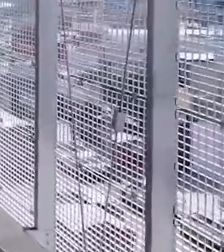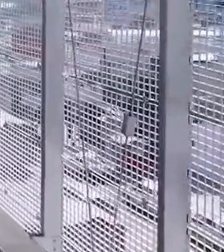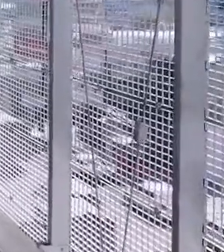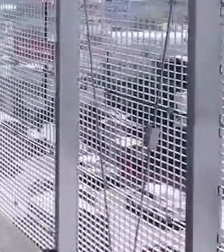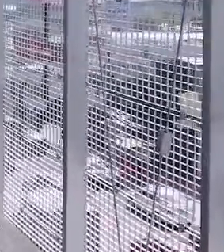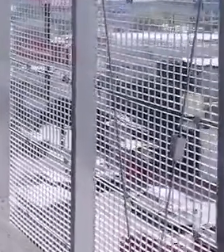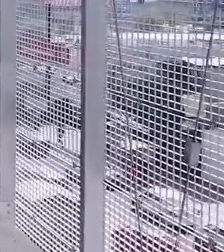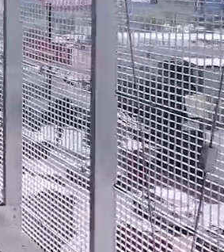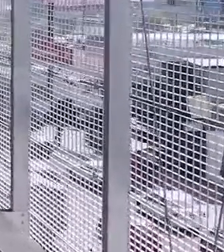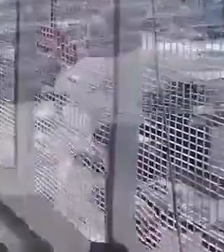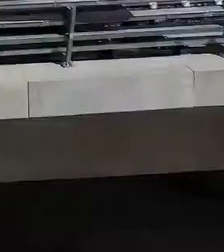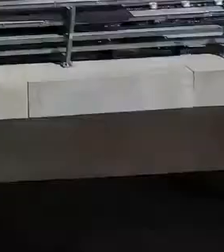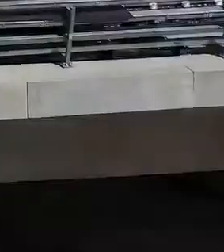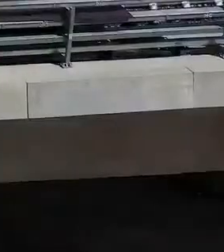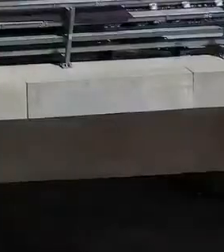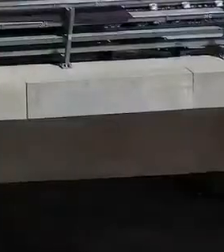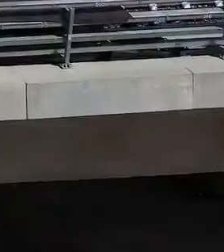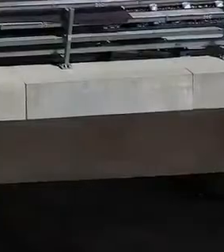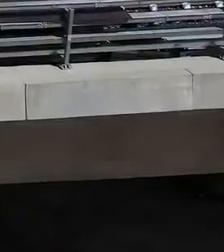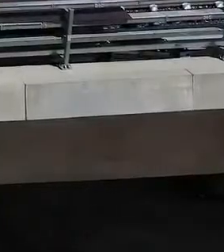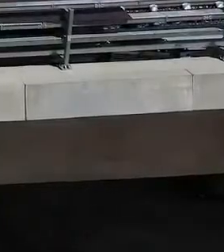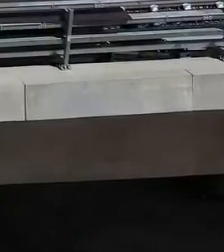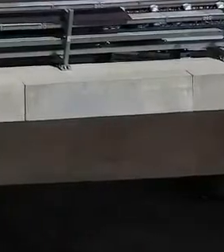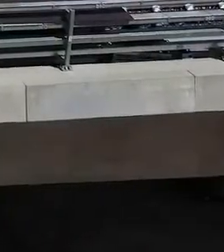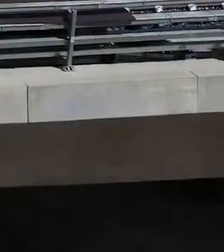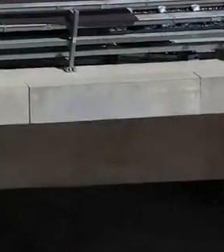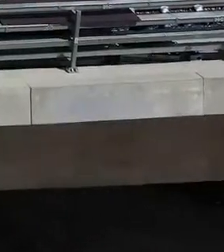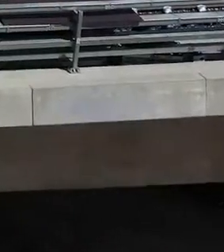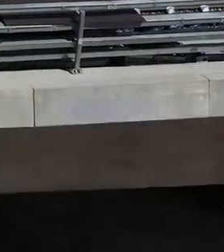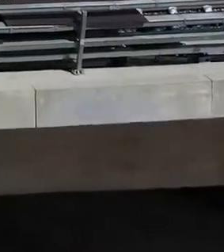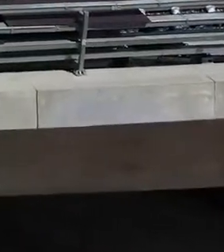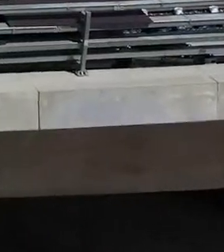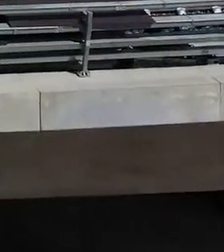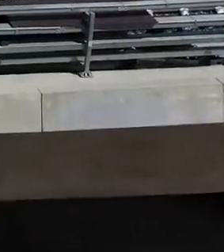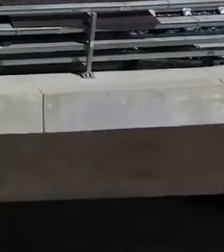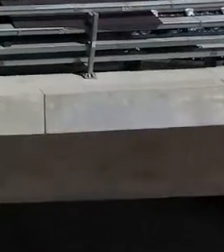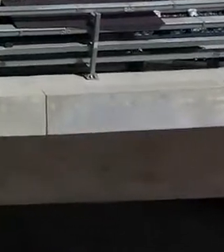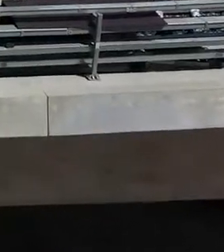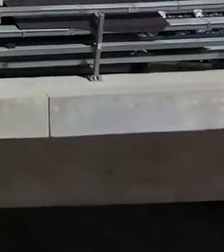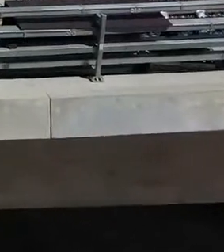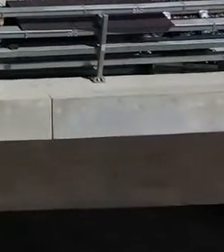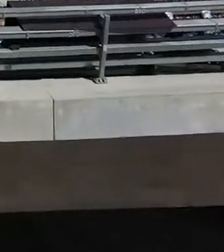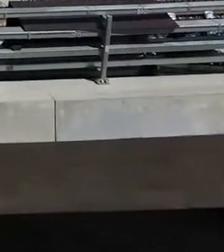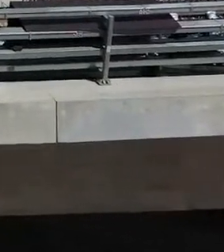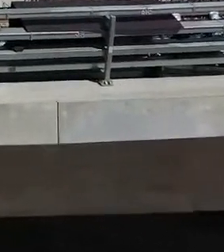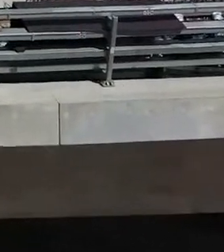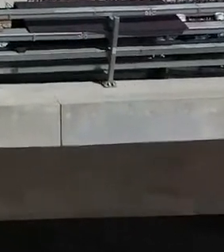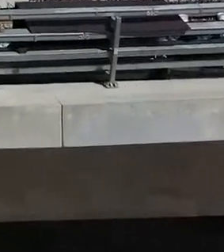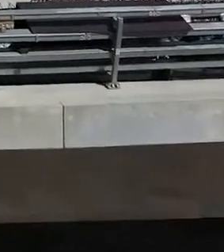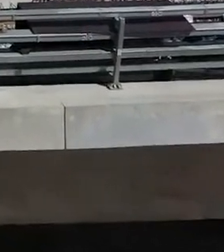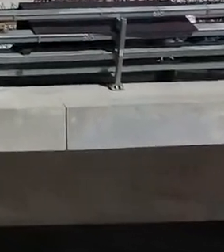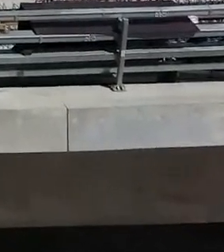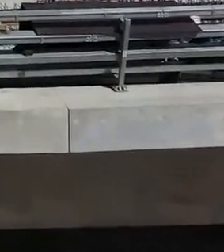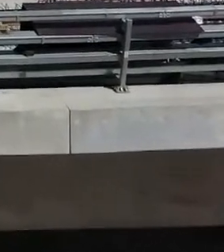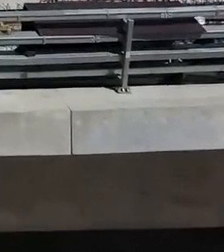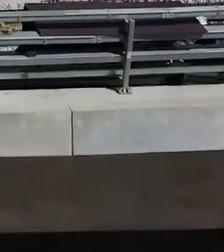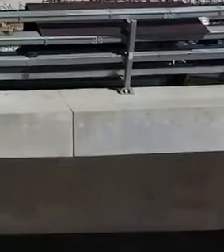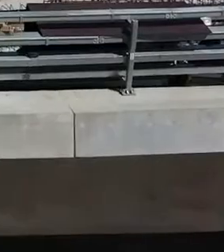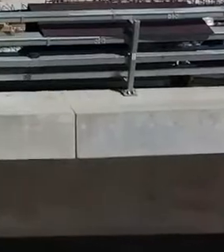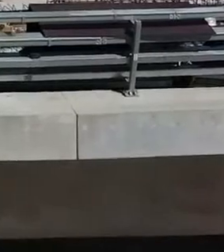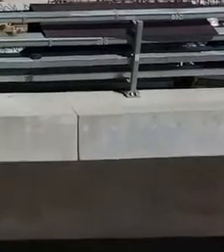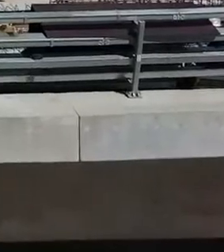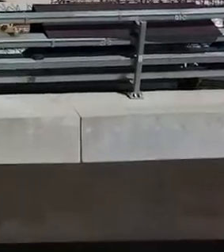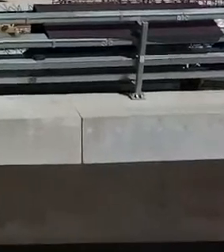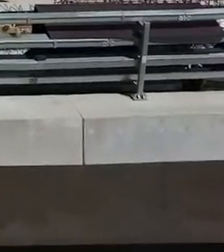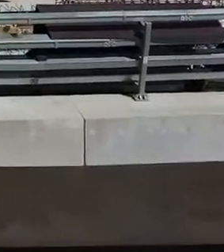a la Ciudad de México. Terracerías 1. Continúan las preparaciones para instalar la primera junta de largo recorrido en el